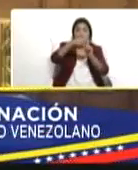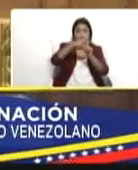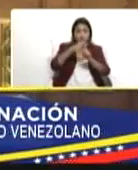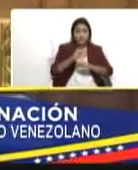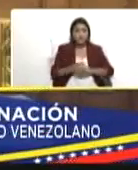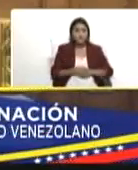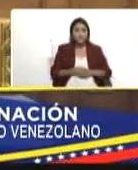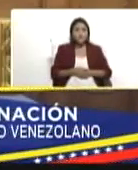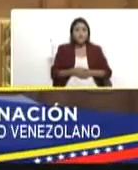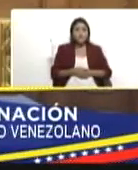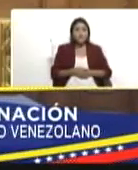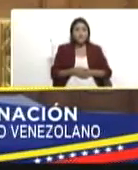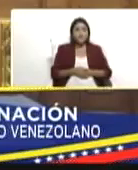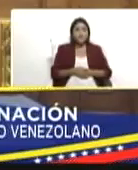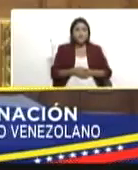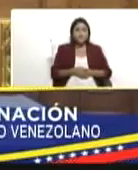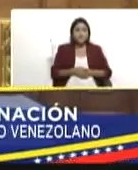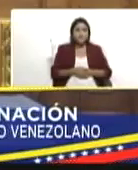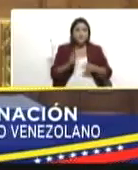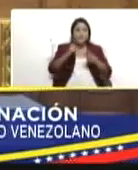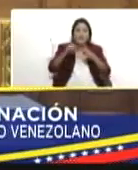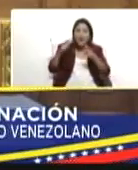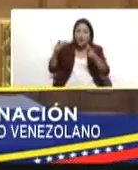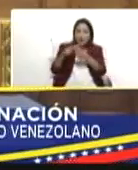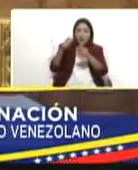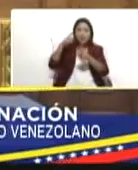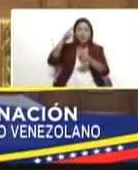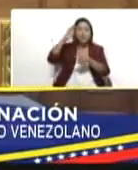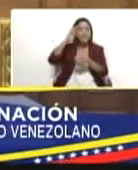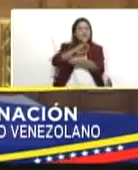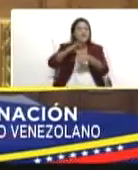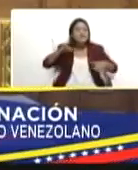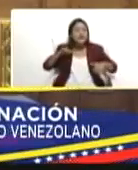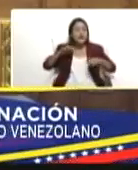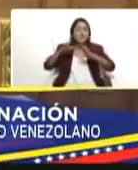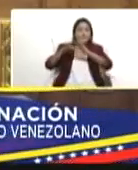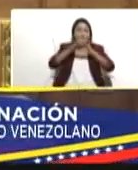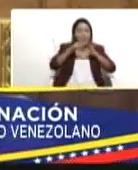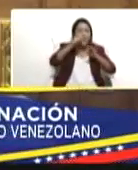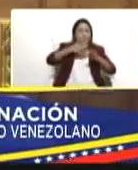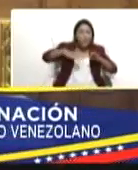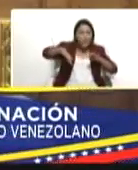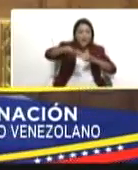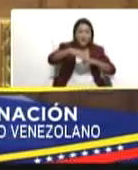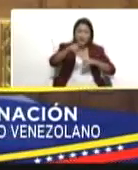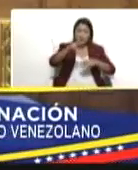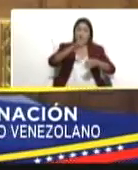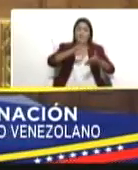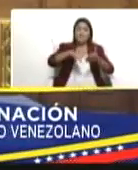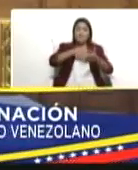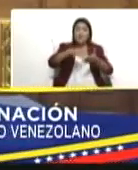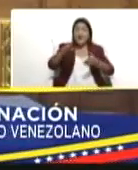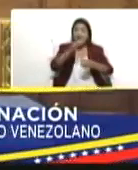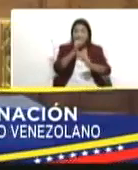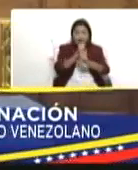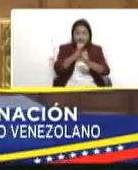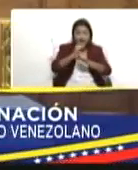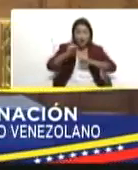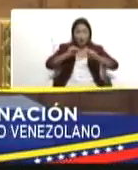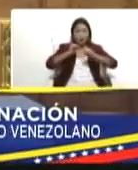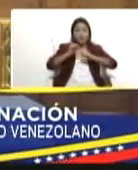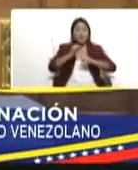bricom miles digo que es la relación Más directa con el pueblo porque este es un plan de gestión que da respuestas en tiempo